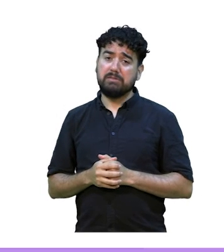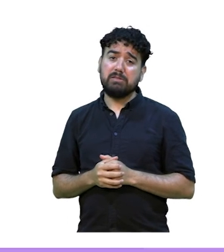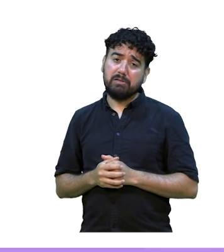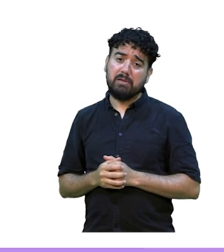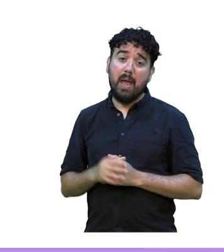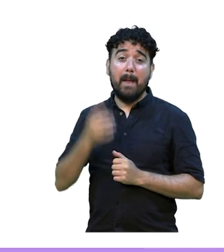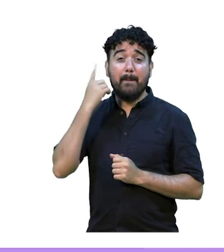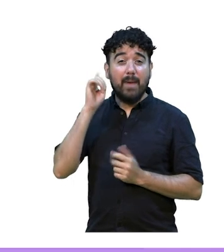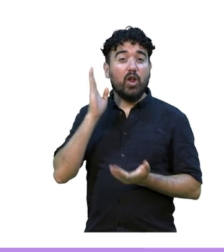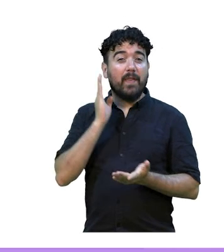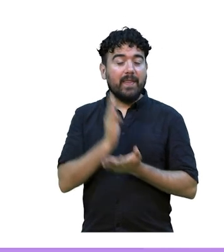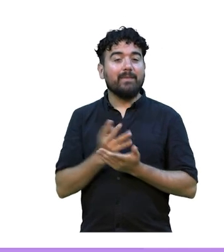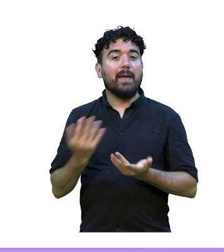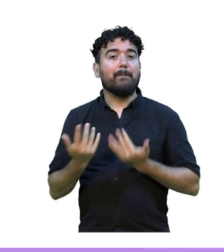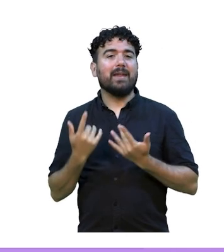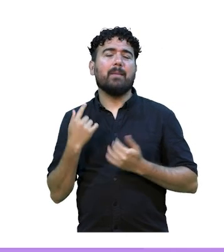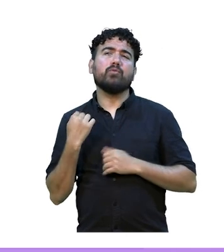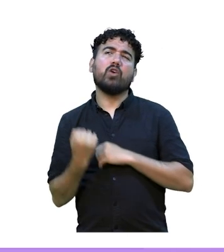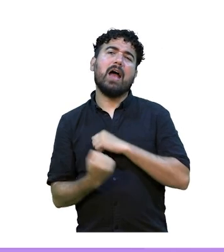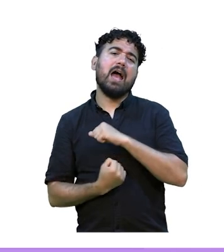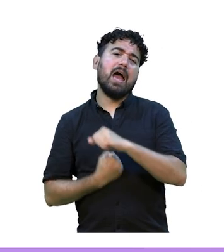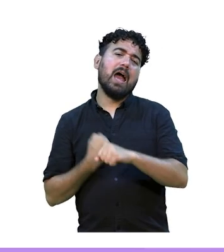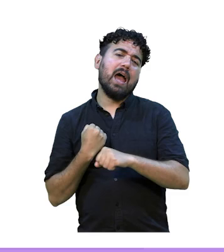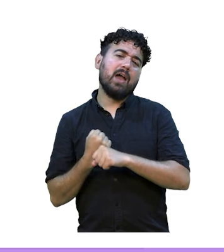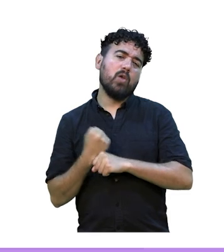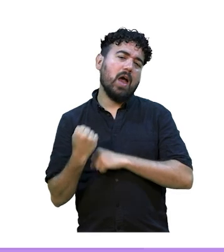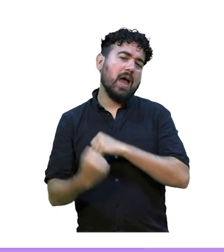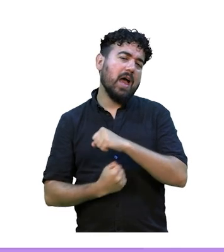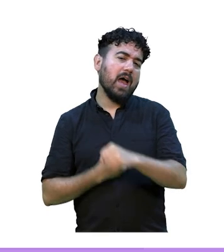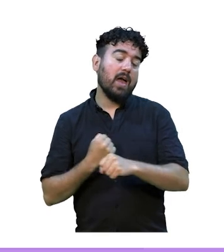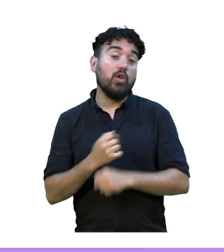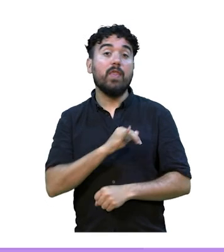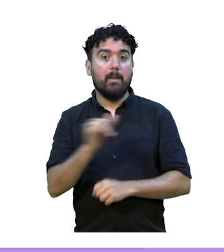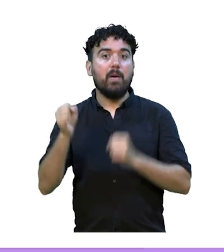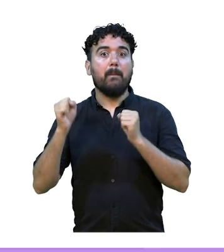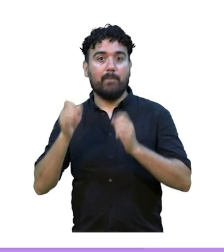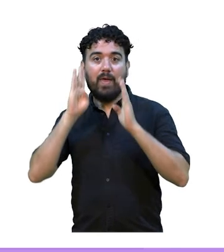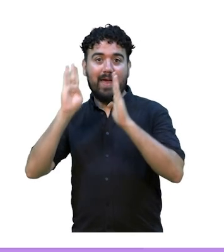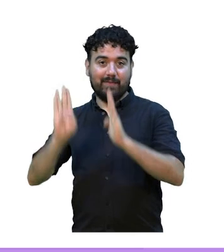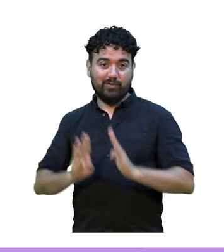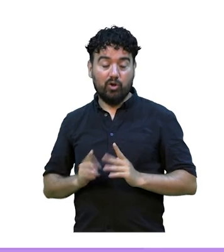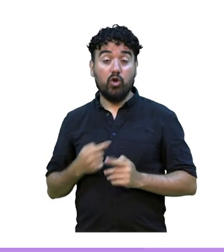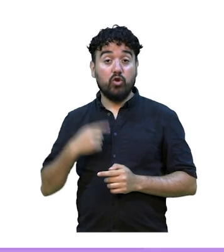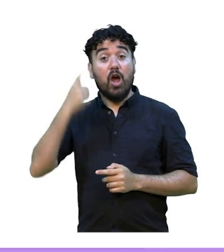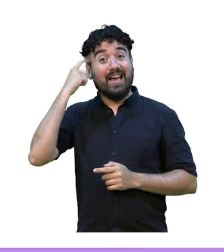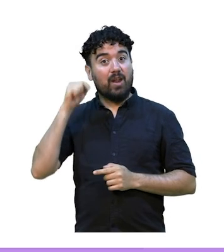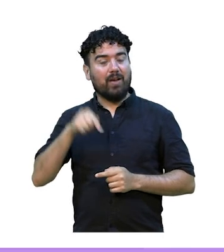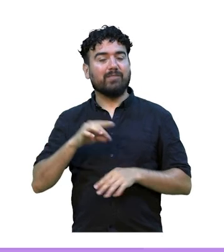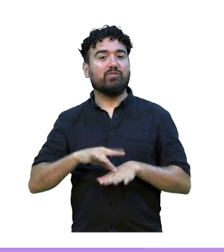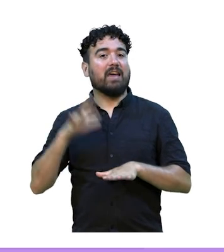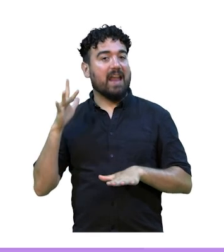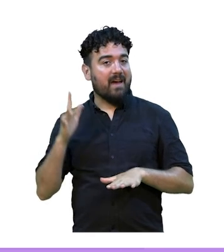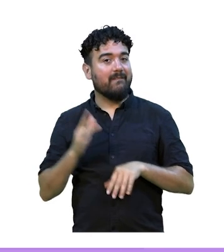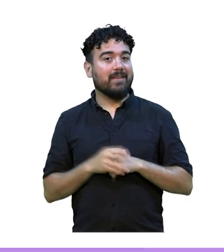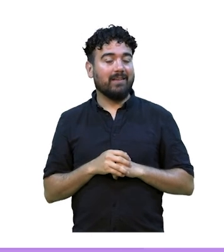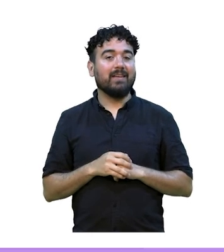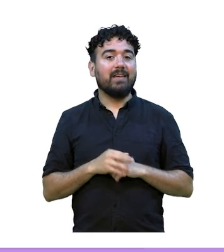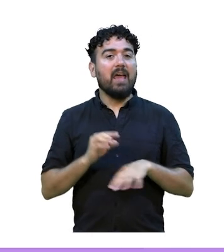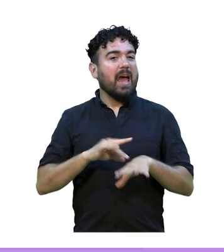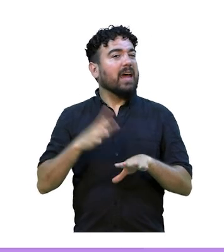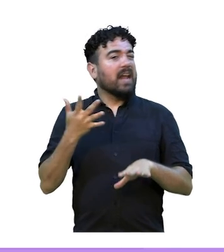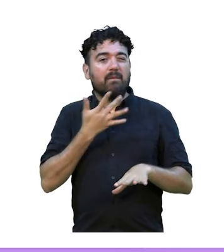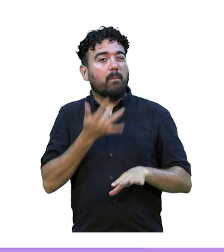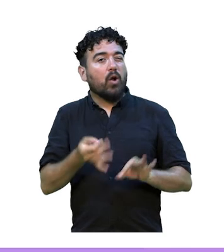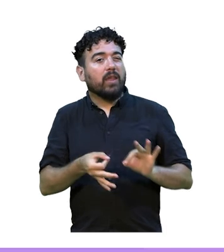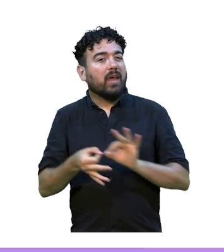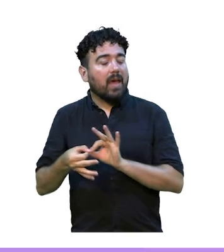personas, sí, pero tienen que esperar años para poder ser atendidas. Y yo considero que eso es